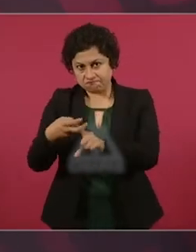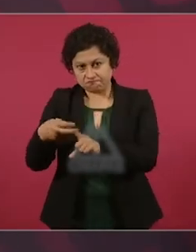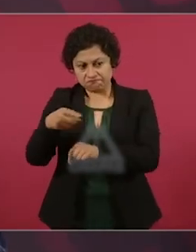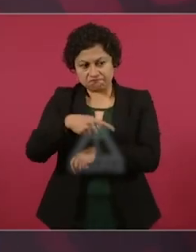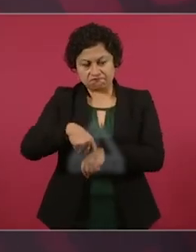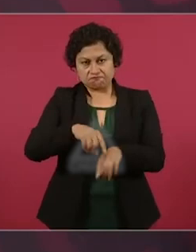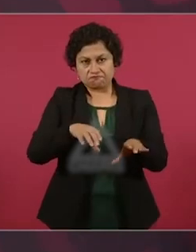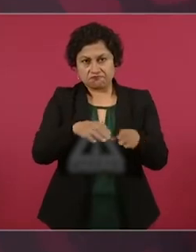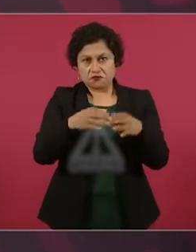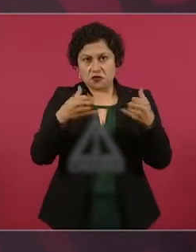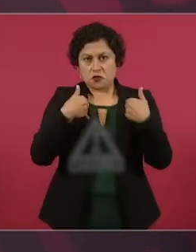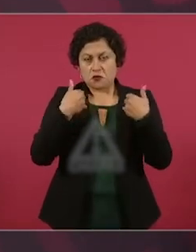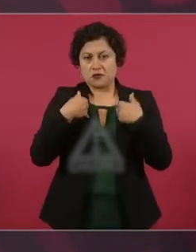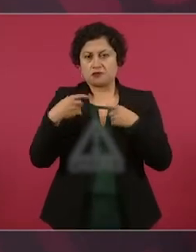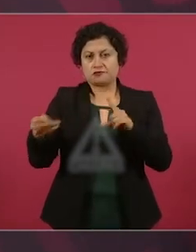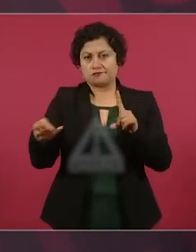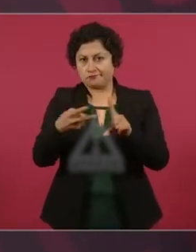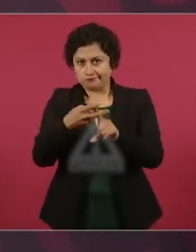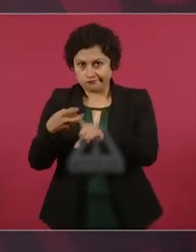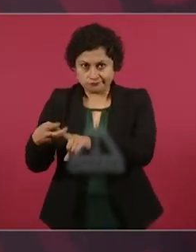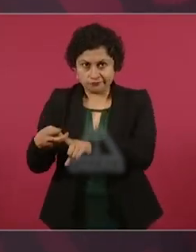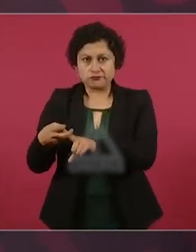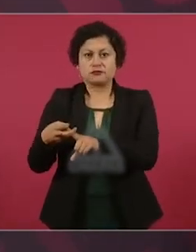Se hizo una investigación,